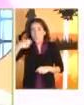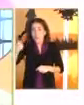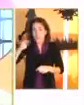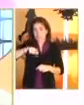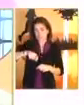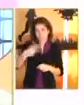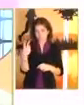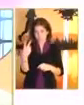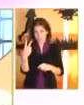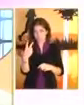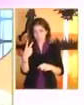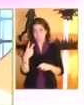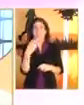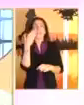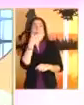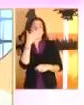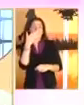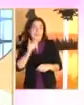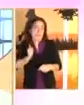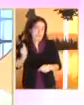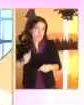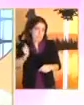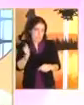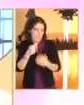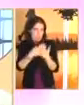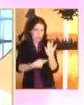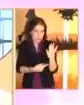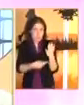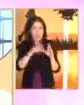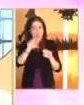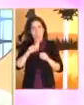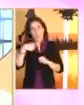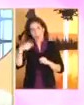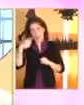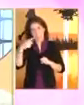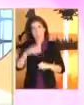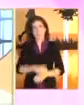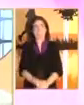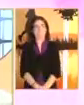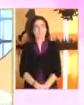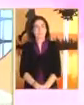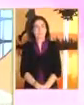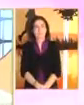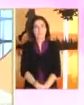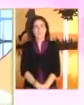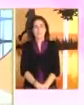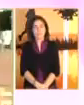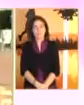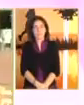eso, que van a ver su ADN. Increíble, vámonos a publicidad, volvemos enseguida. Bueno, ¿me has dejado? Sí.